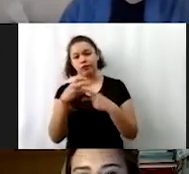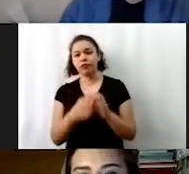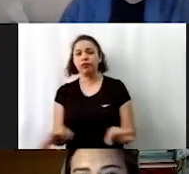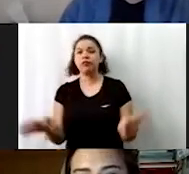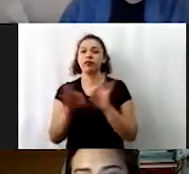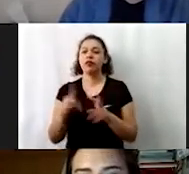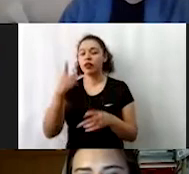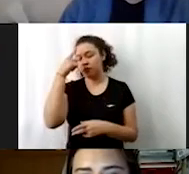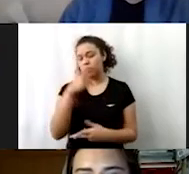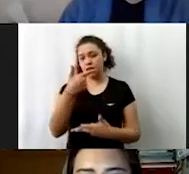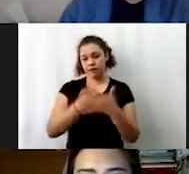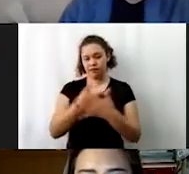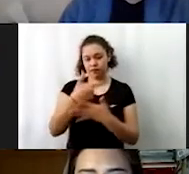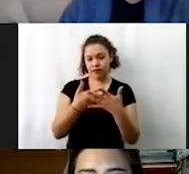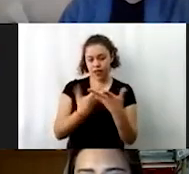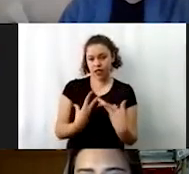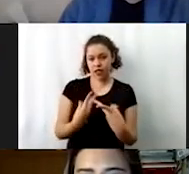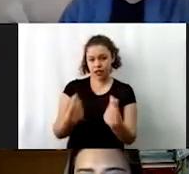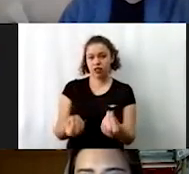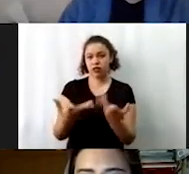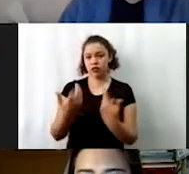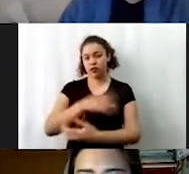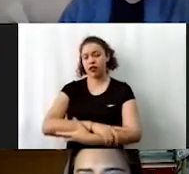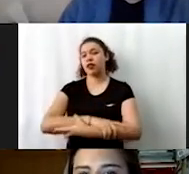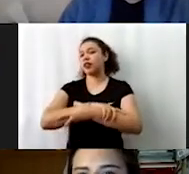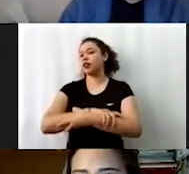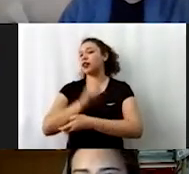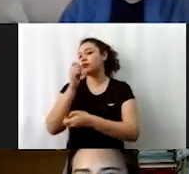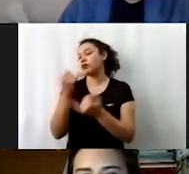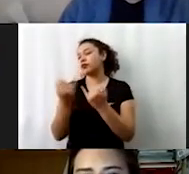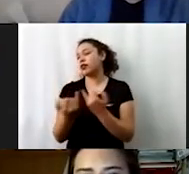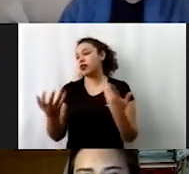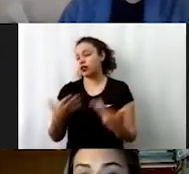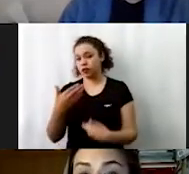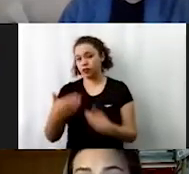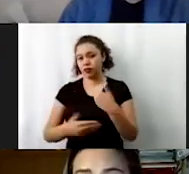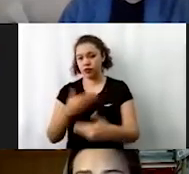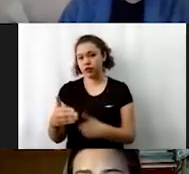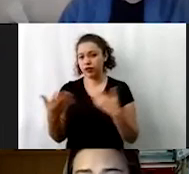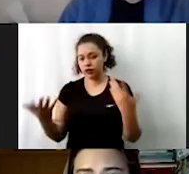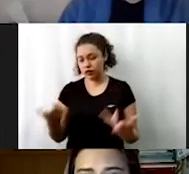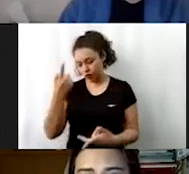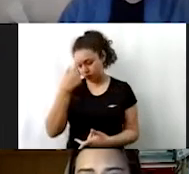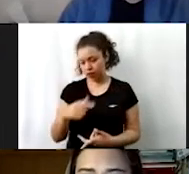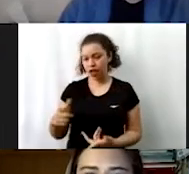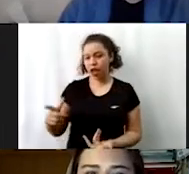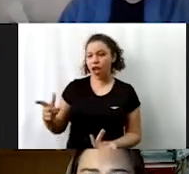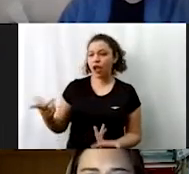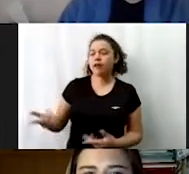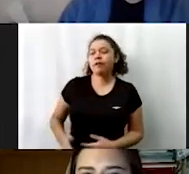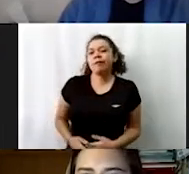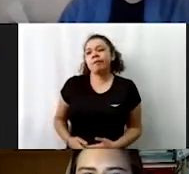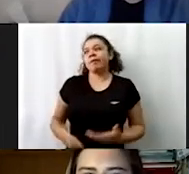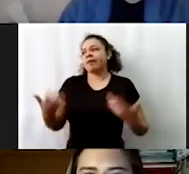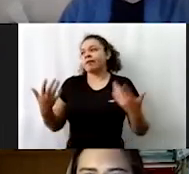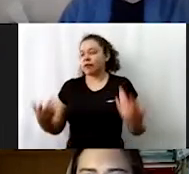de cuentas en las alianzas, pues también es procesos de gobernanza, ¿no? Que nos permitan, una